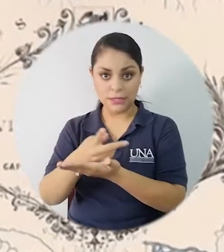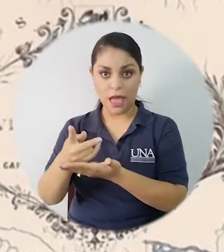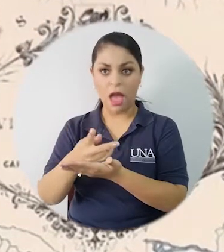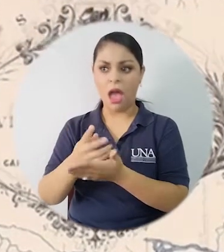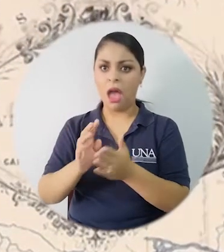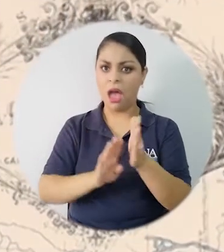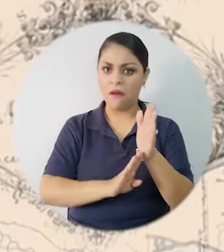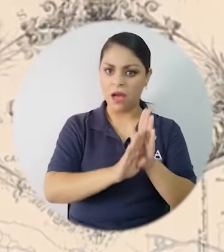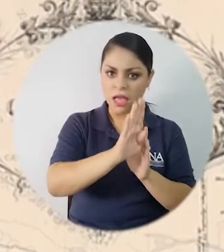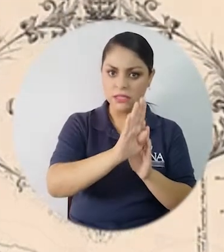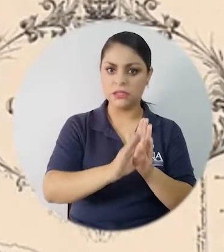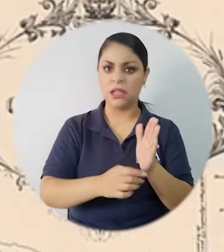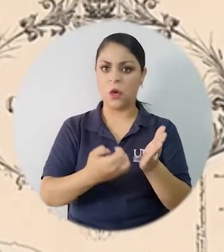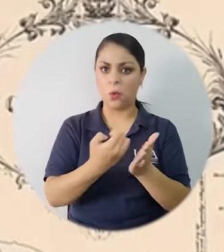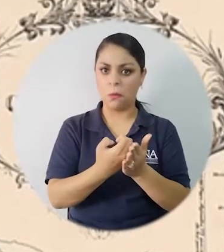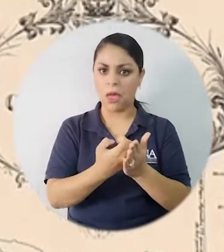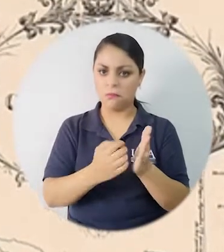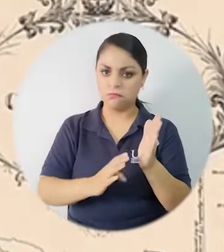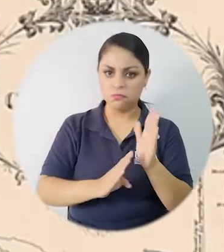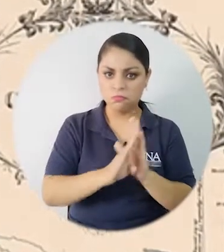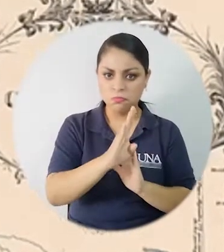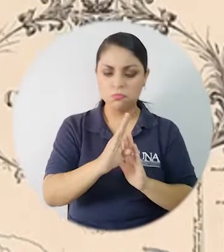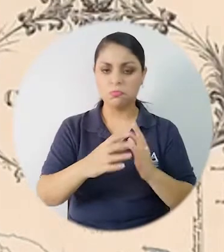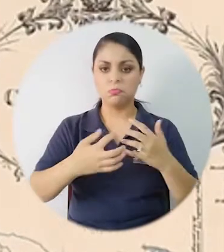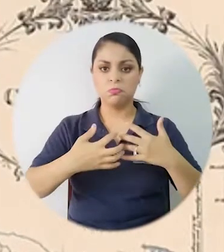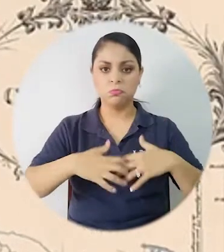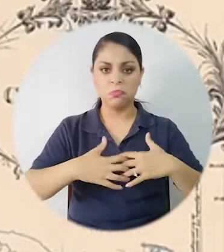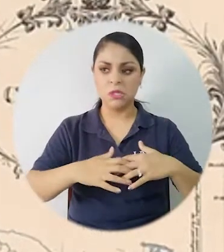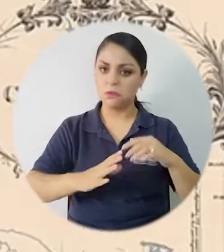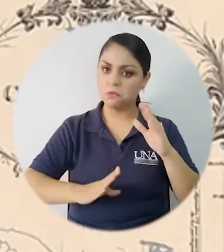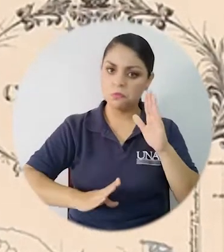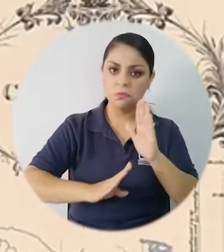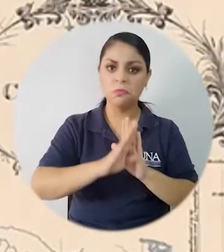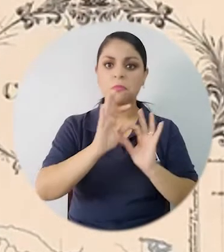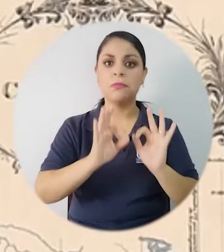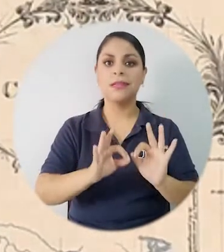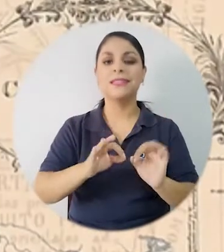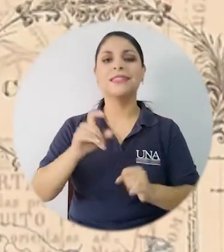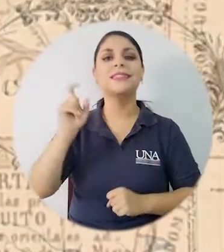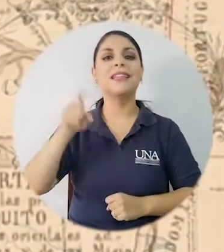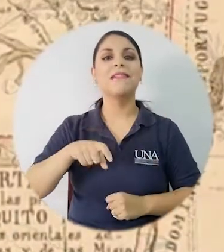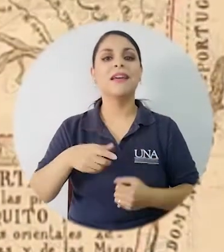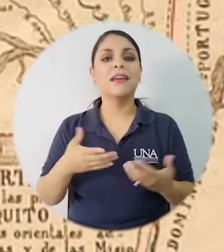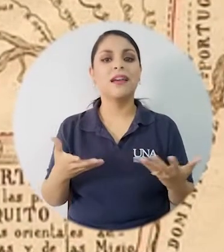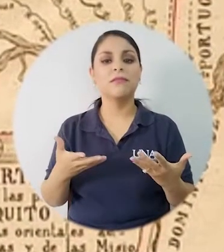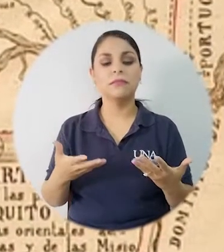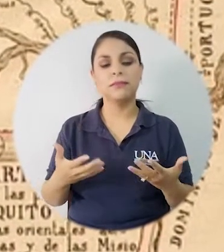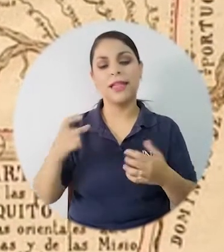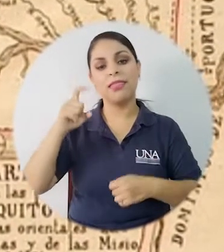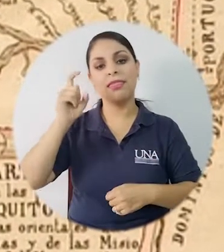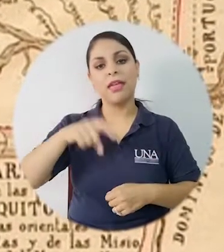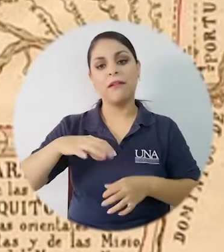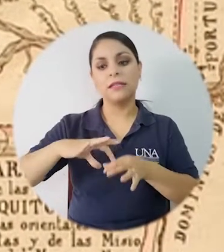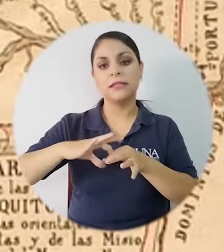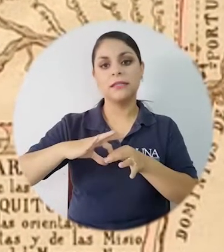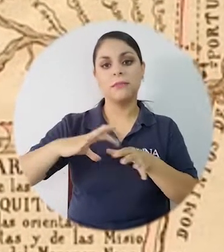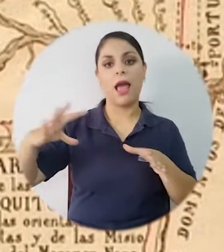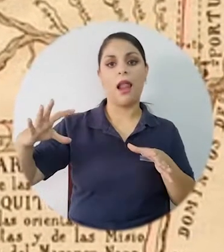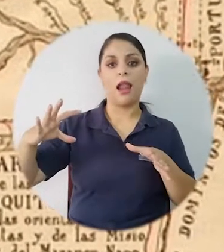provincia avance en lo económico, en la industria y crezca como debe de ser, se debe de